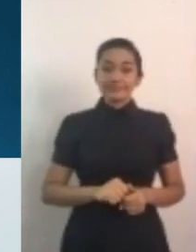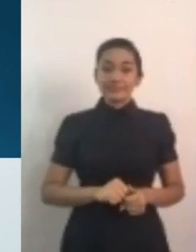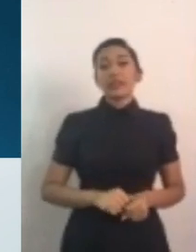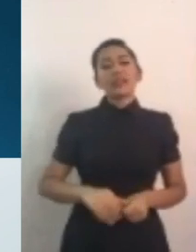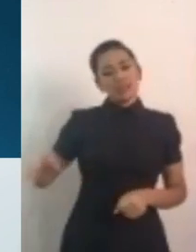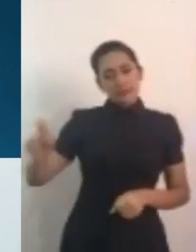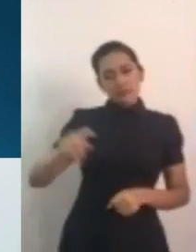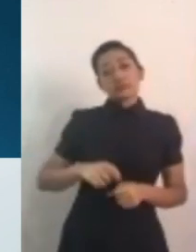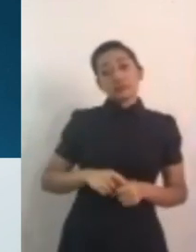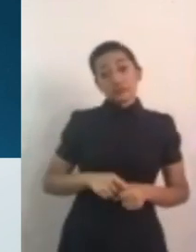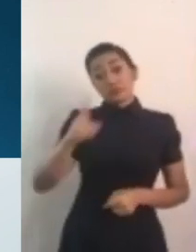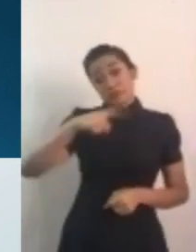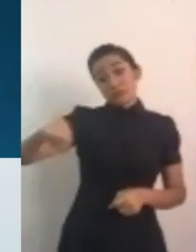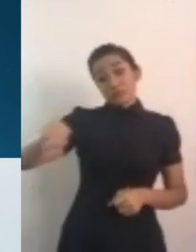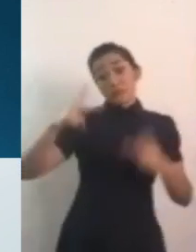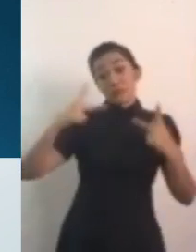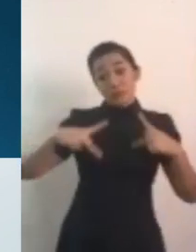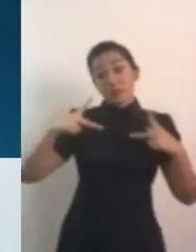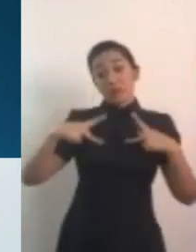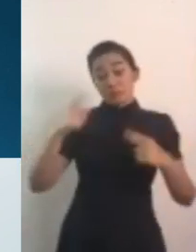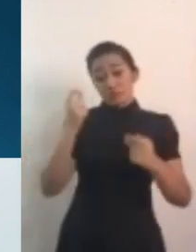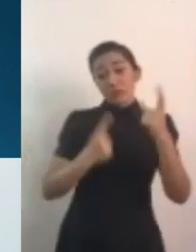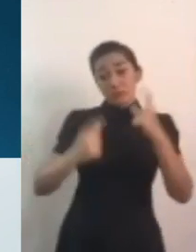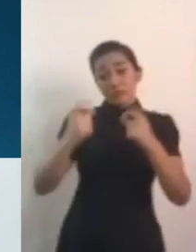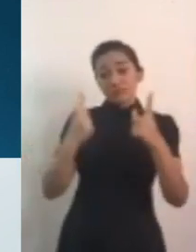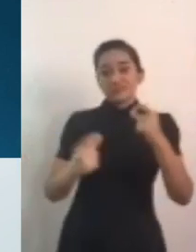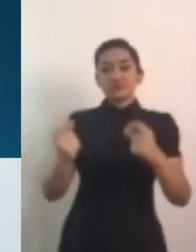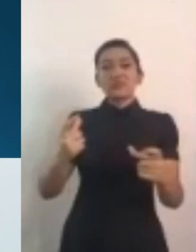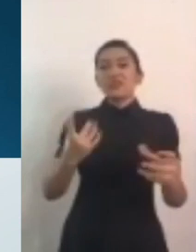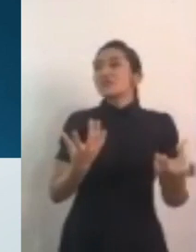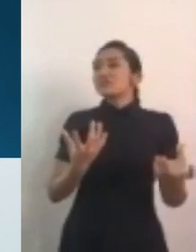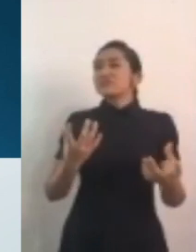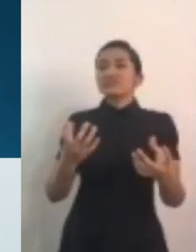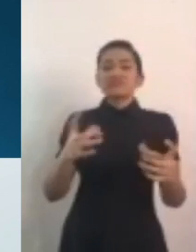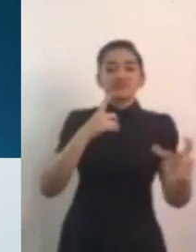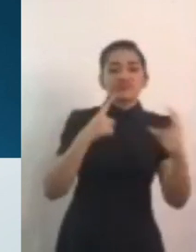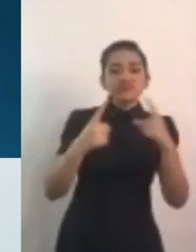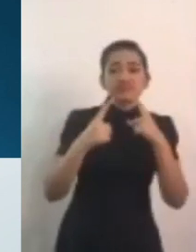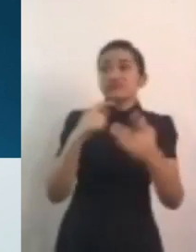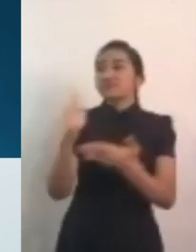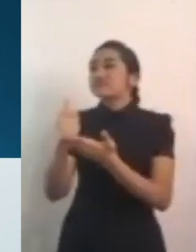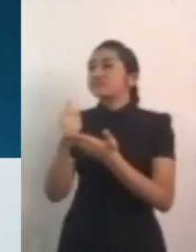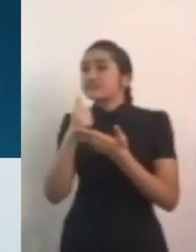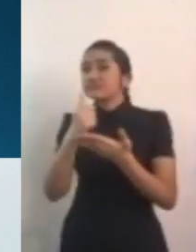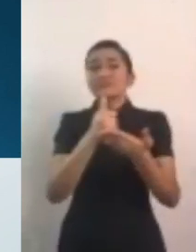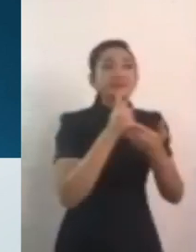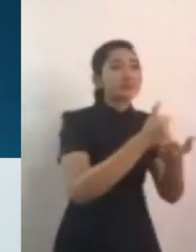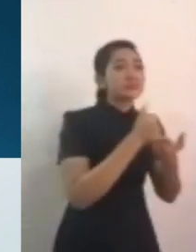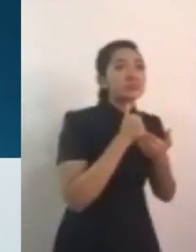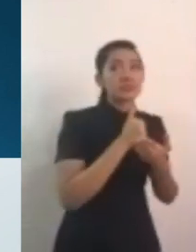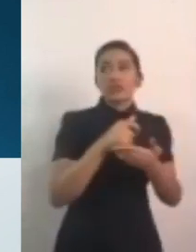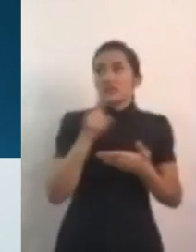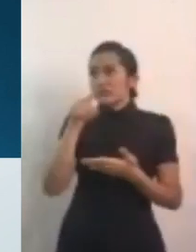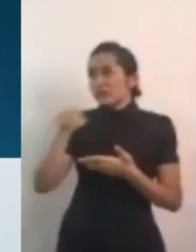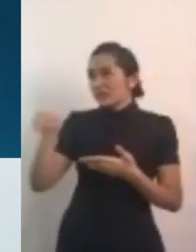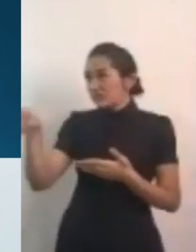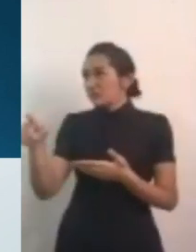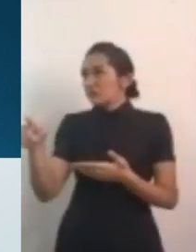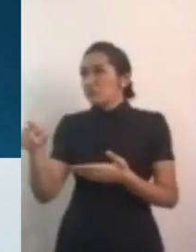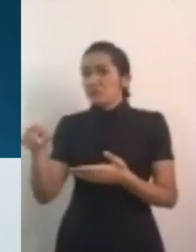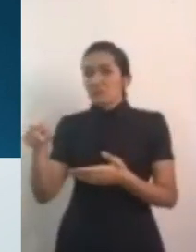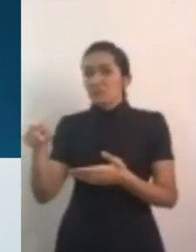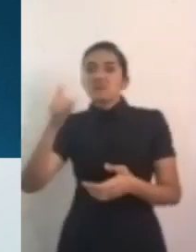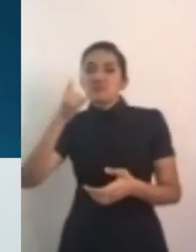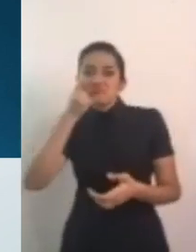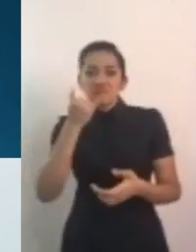encuentra en las personas que suelen comunicarse para pedir ayuda especializada en muchos de los servicios